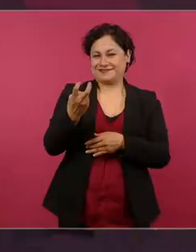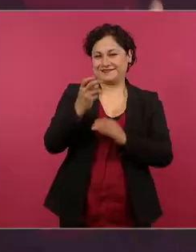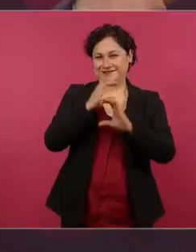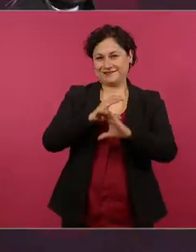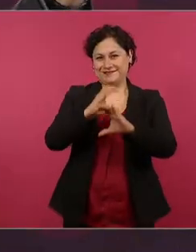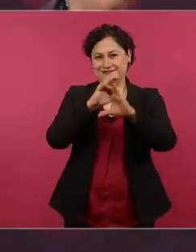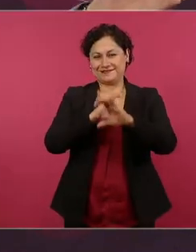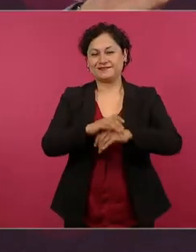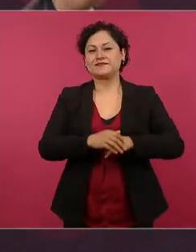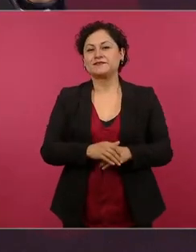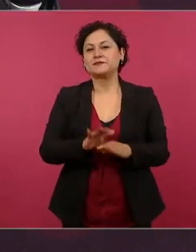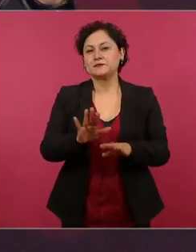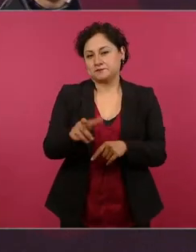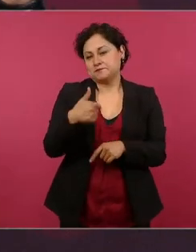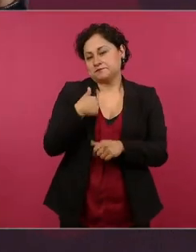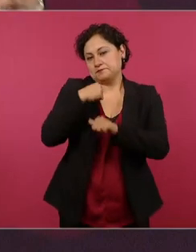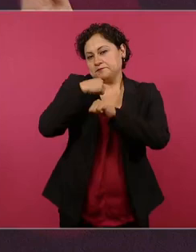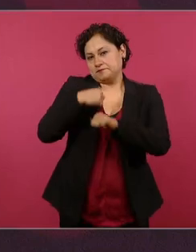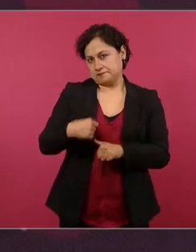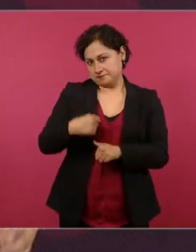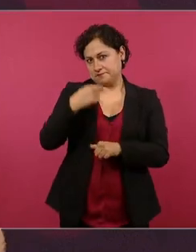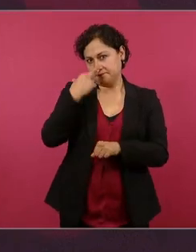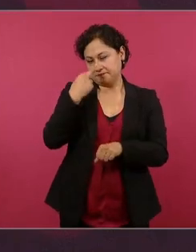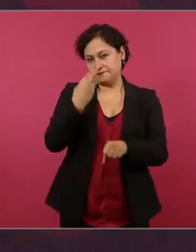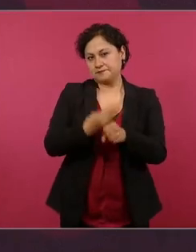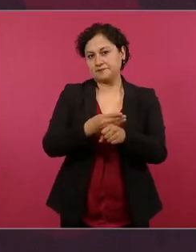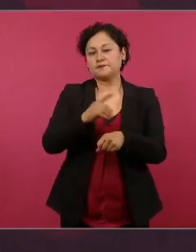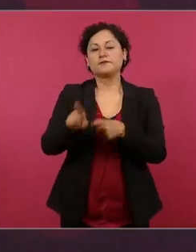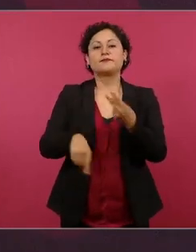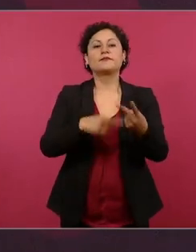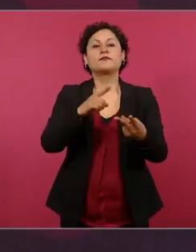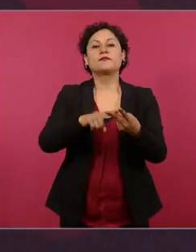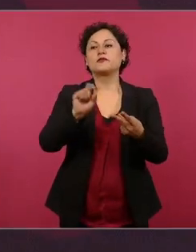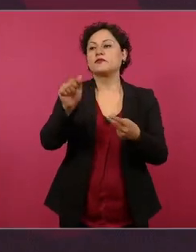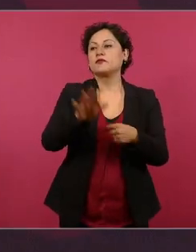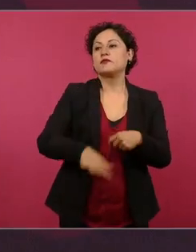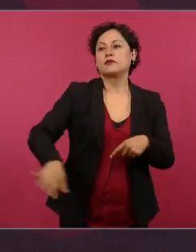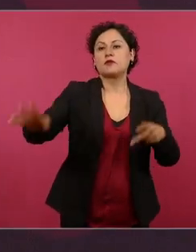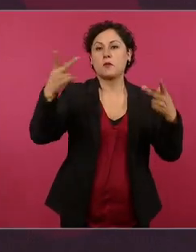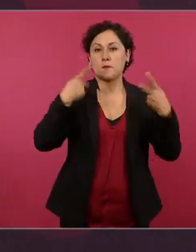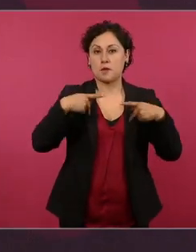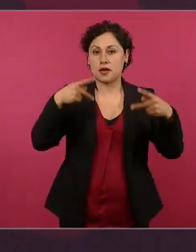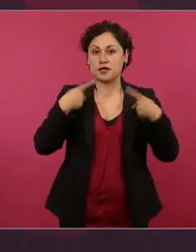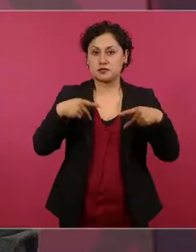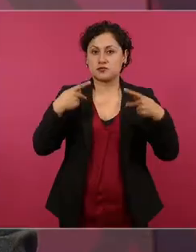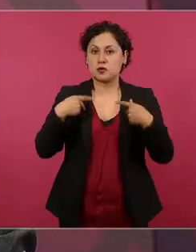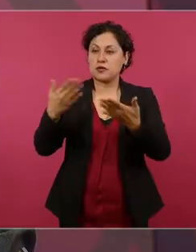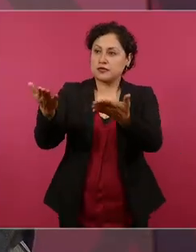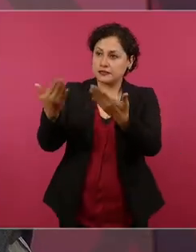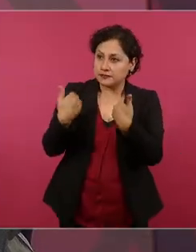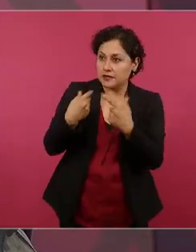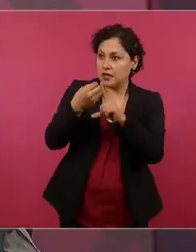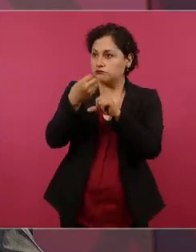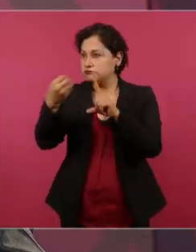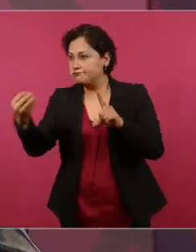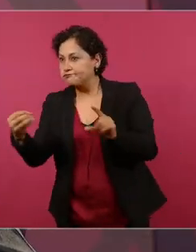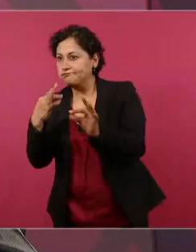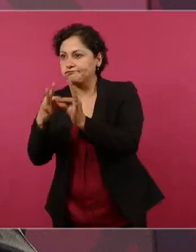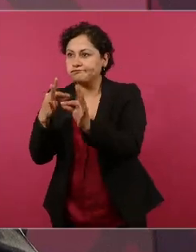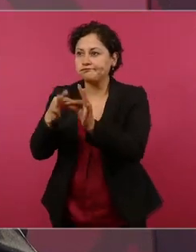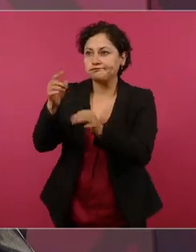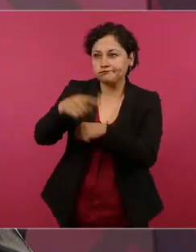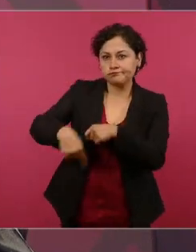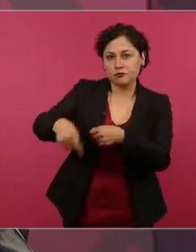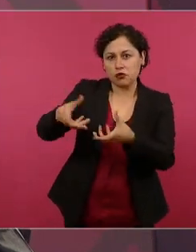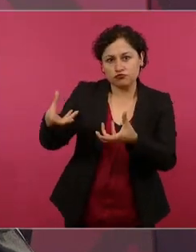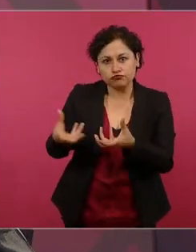Me tocaba eso, me tocaba organizar a la gente para la compra en común,